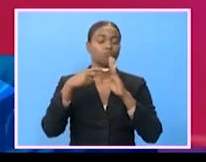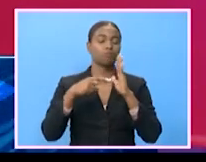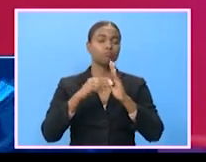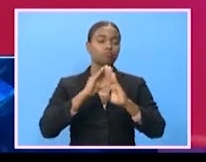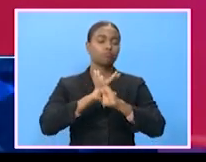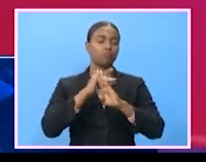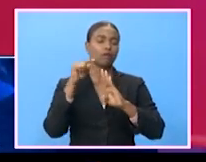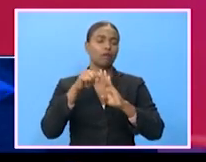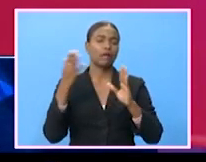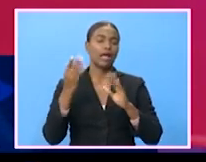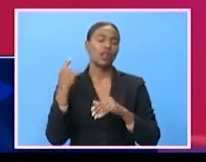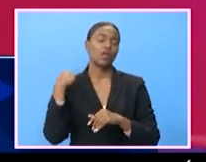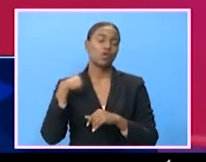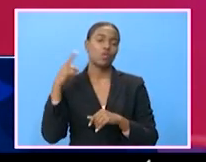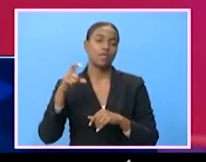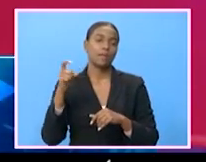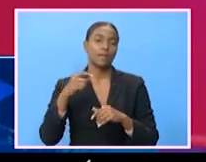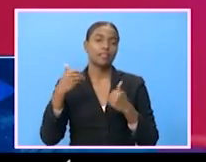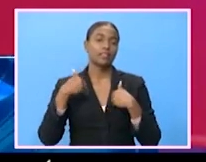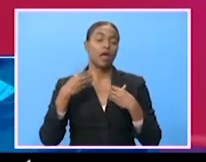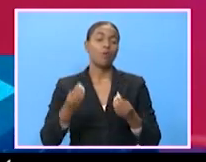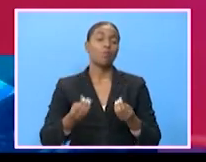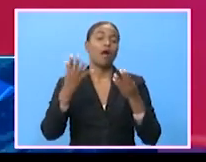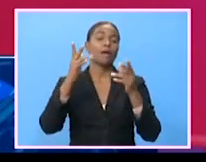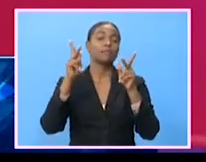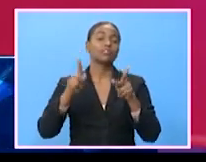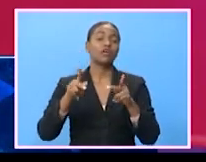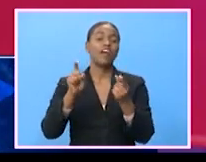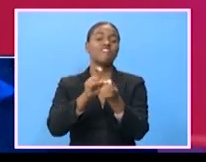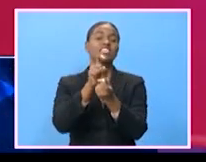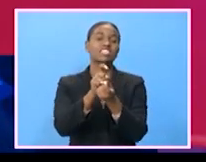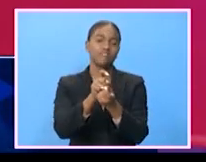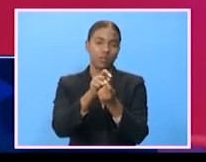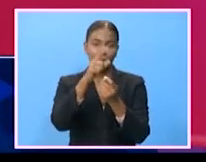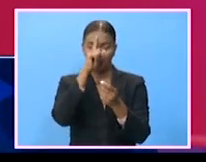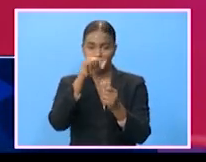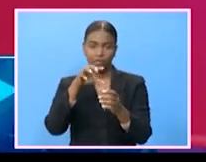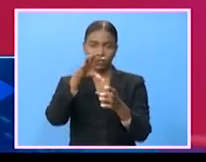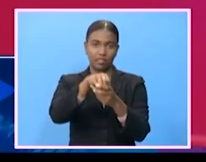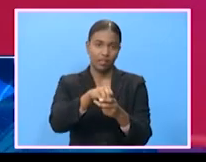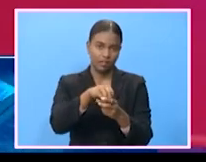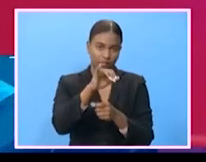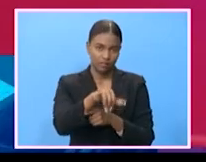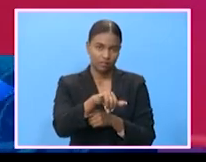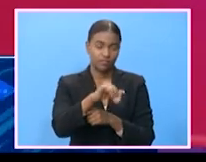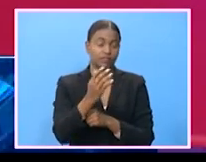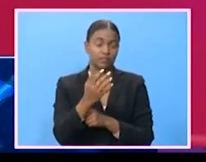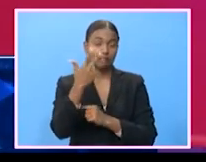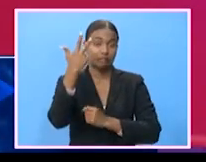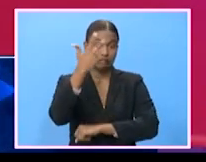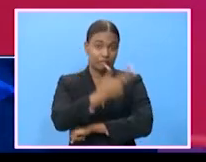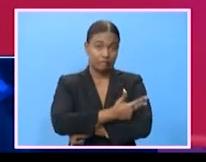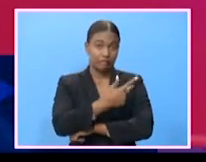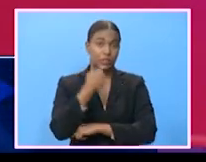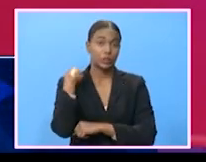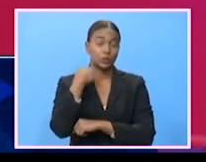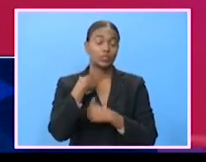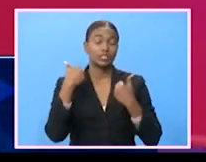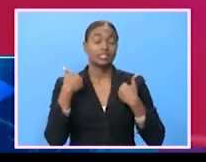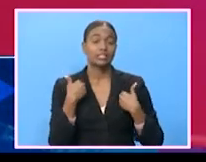que teníamos que tener una cantidad específica de personas dentro del salón. Y en 3 días nosotros